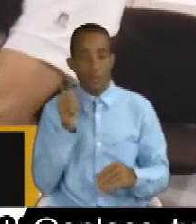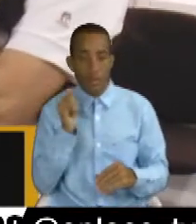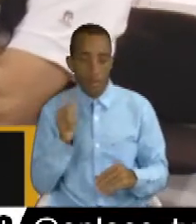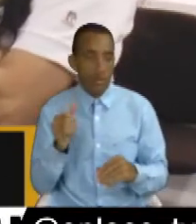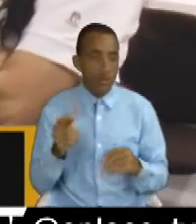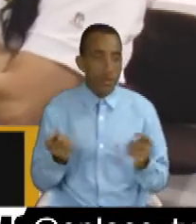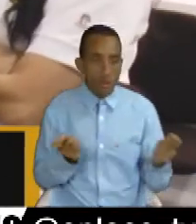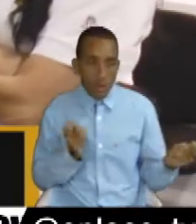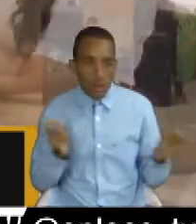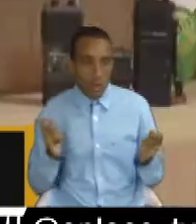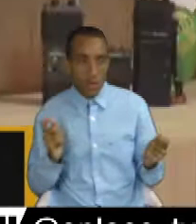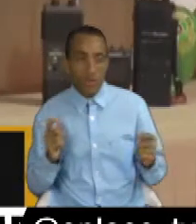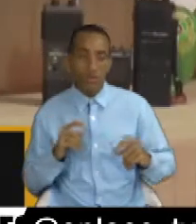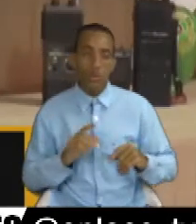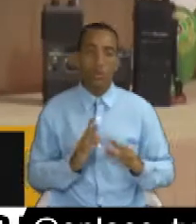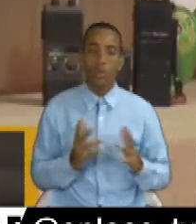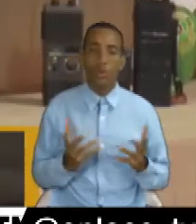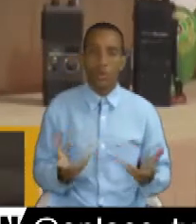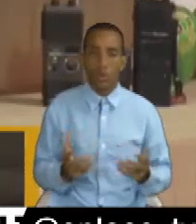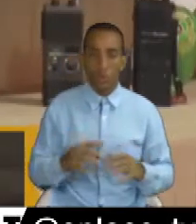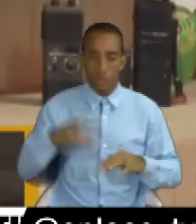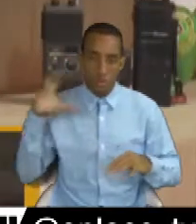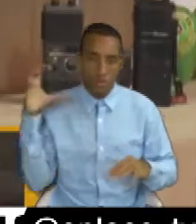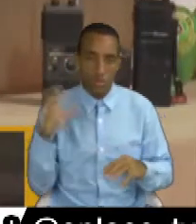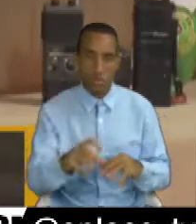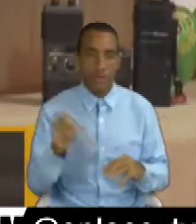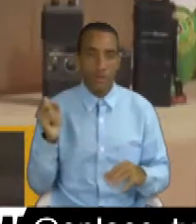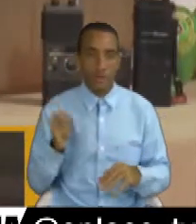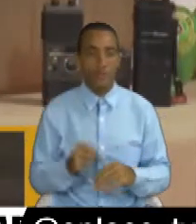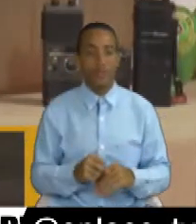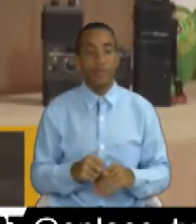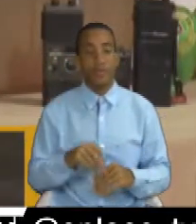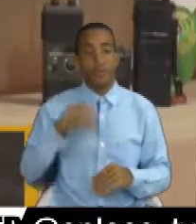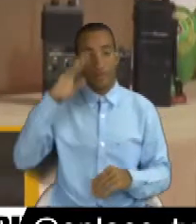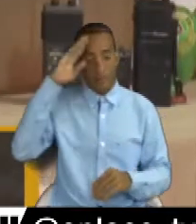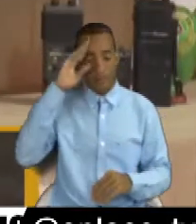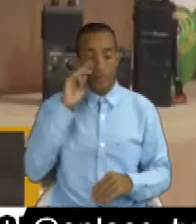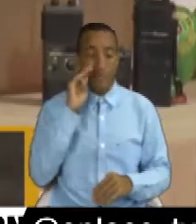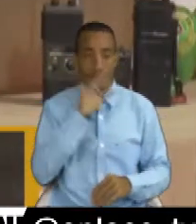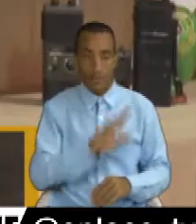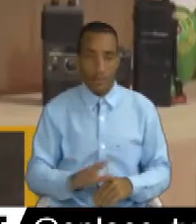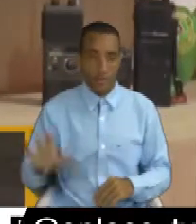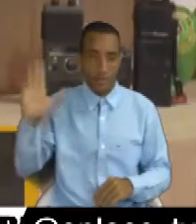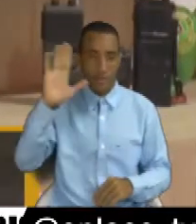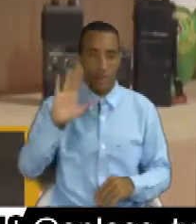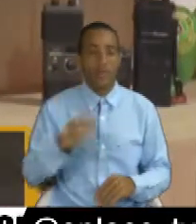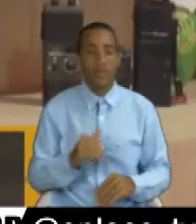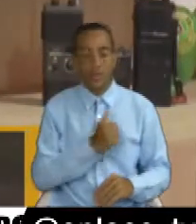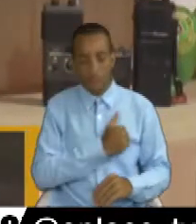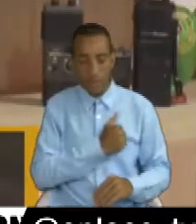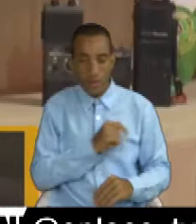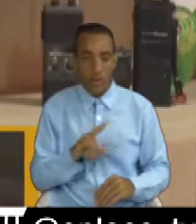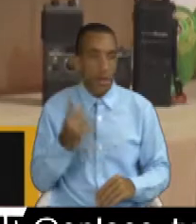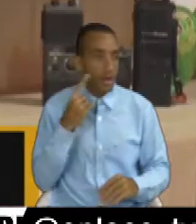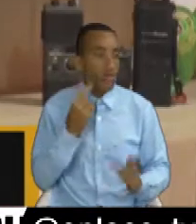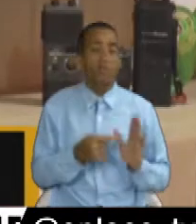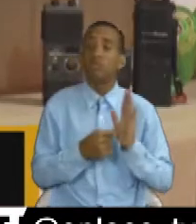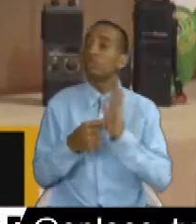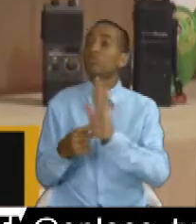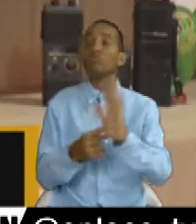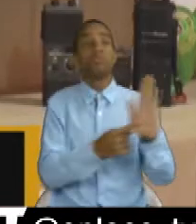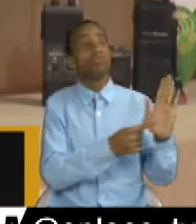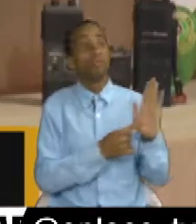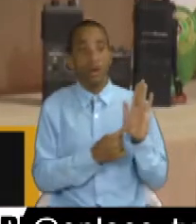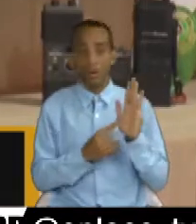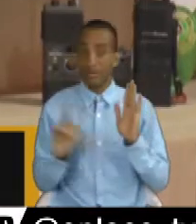del raponazo. Como recomendación, como Policía Nacional, le decimos a los ciudadanos que por favor no exhiban sus elementos de valor cuando